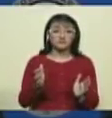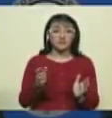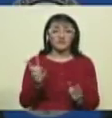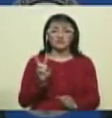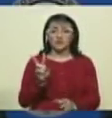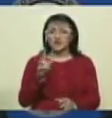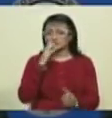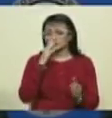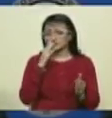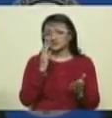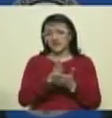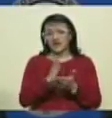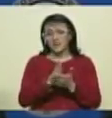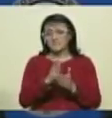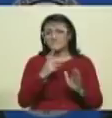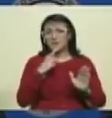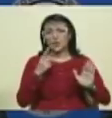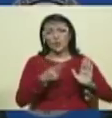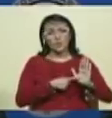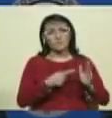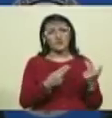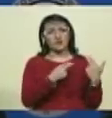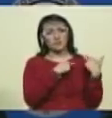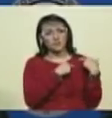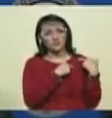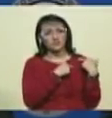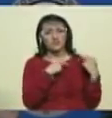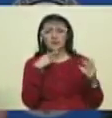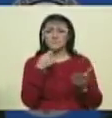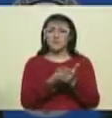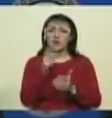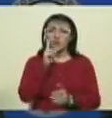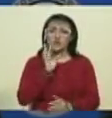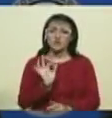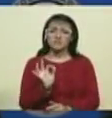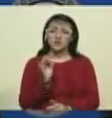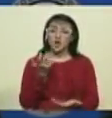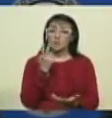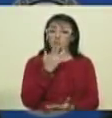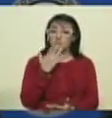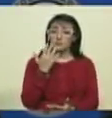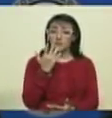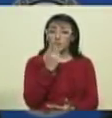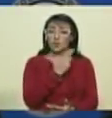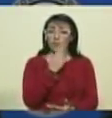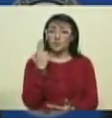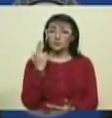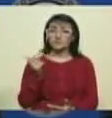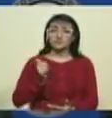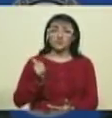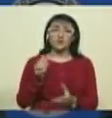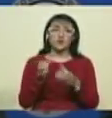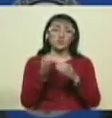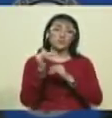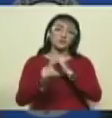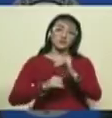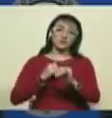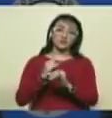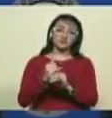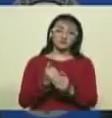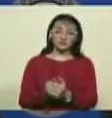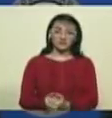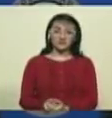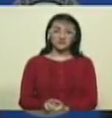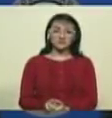con sus responsabilidades y con lo que se haya comprometido en cualquier organismo internacional, porque para